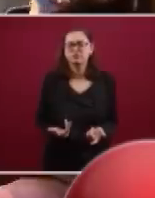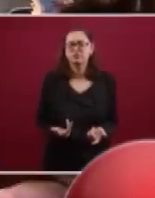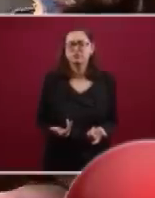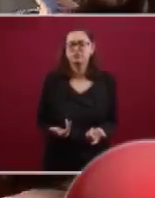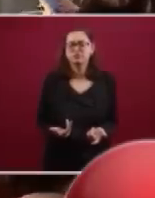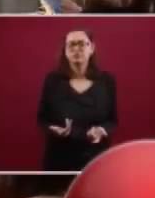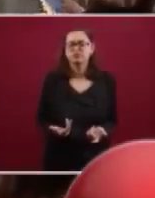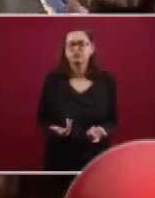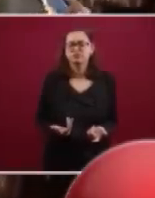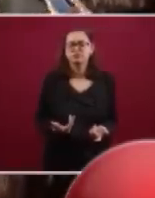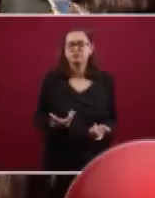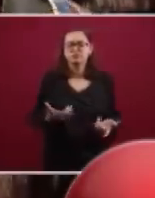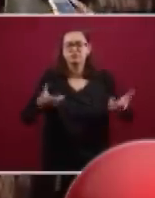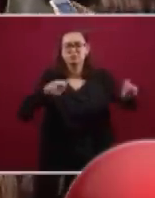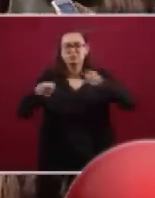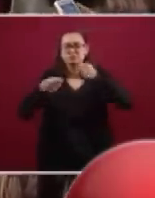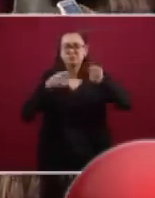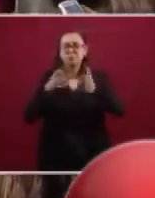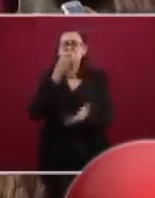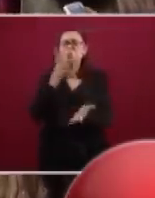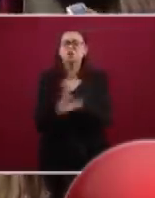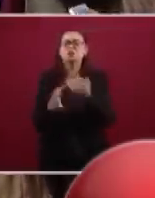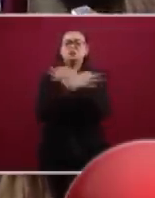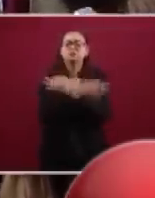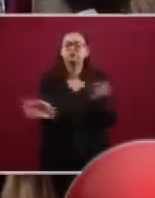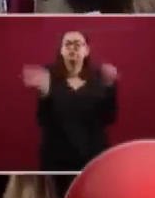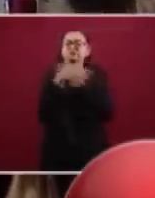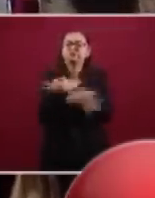eran conferencias y boletines.